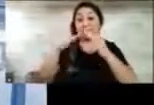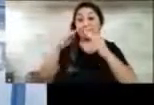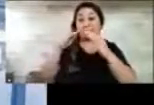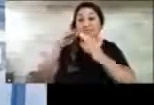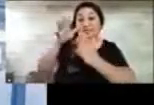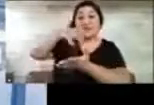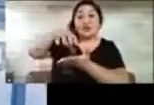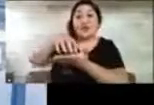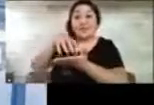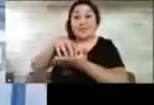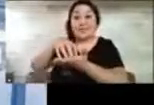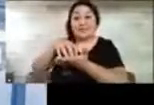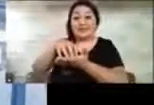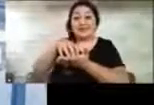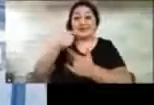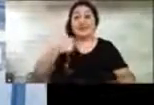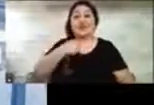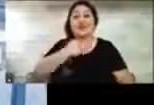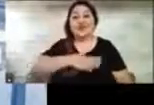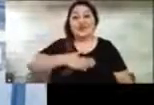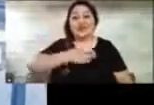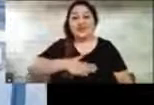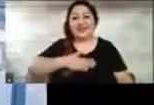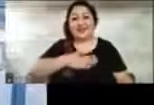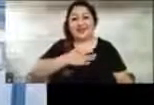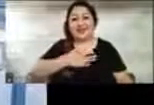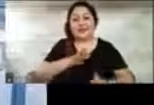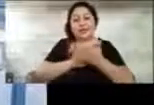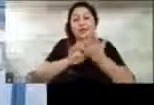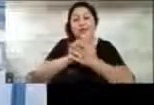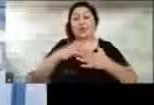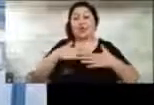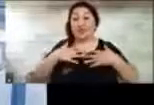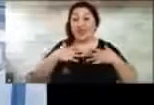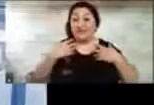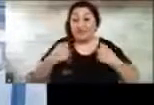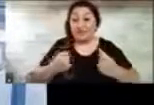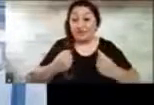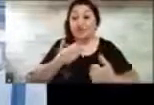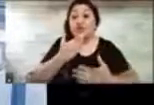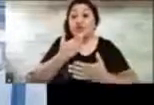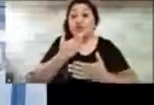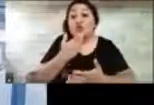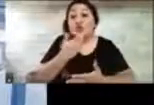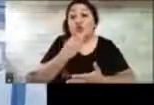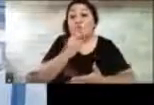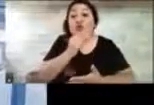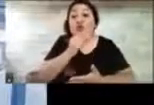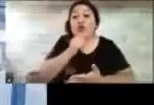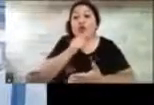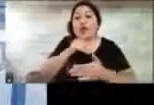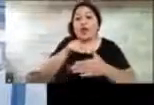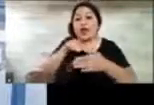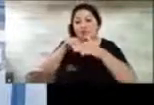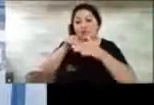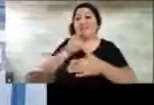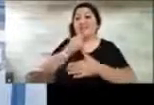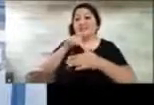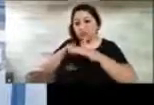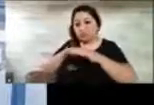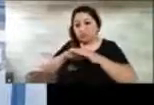aquí quería graficar el esfuerzo que yo tengo que hacer, por ejemplo, cuando no hay un rebaje de solera y acceder desde la